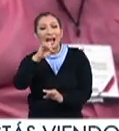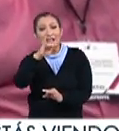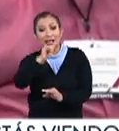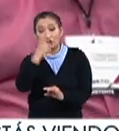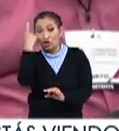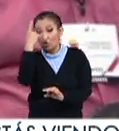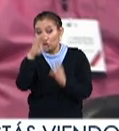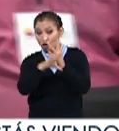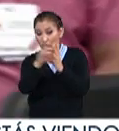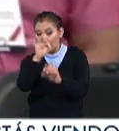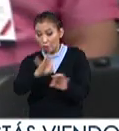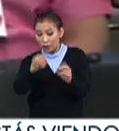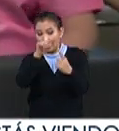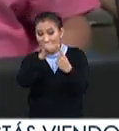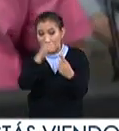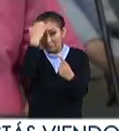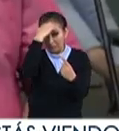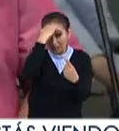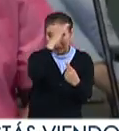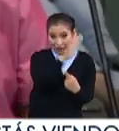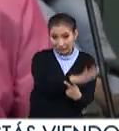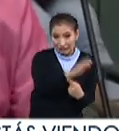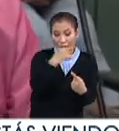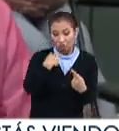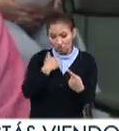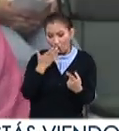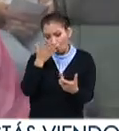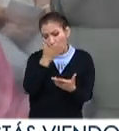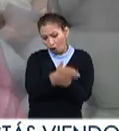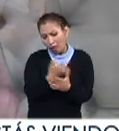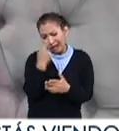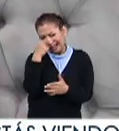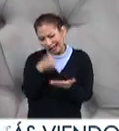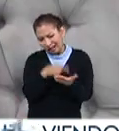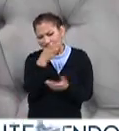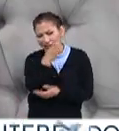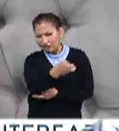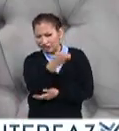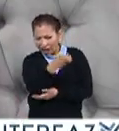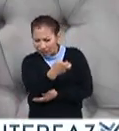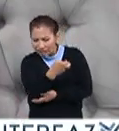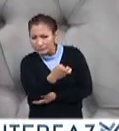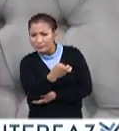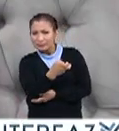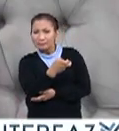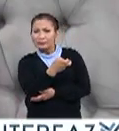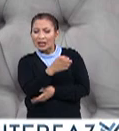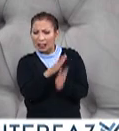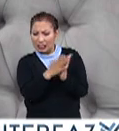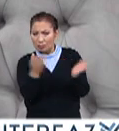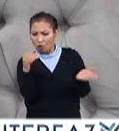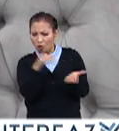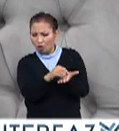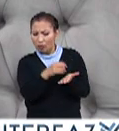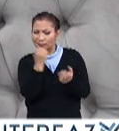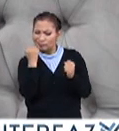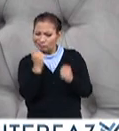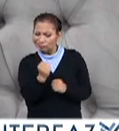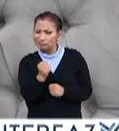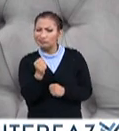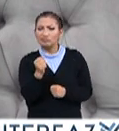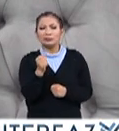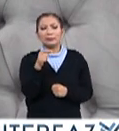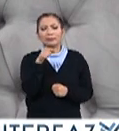conceptos centrales, creo, el tema de las experiencias. Yo ahí estoy apostando en ese libro de